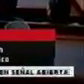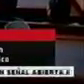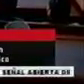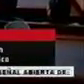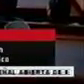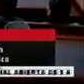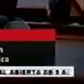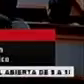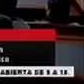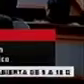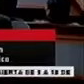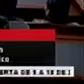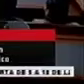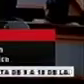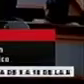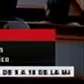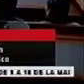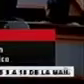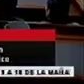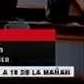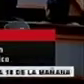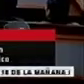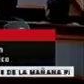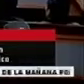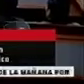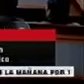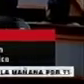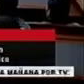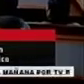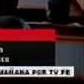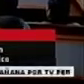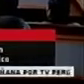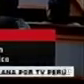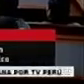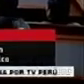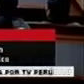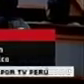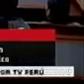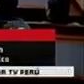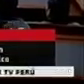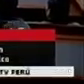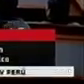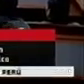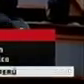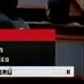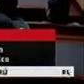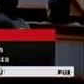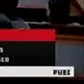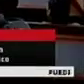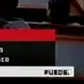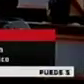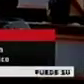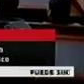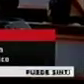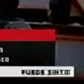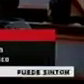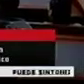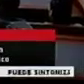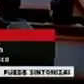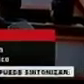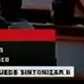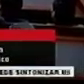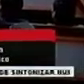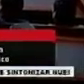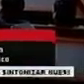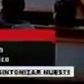Cuando el 18 de junio, más de 4 millones de peruanos concurrieron con ejemplar disciplina democrática a